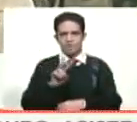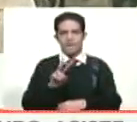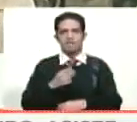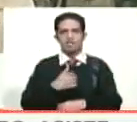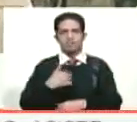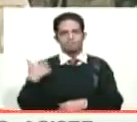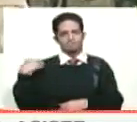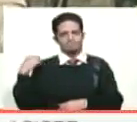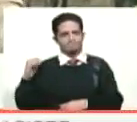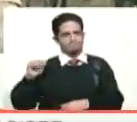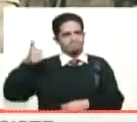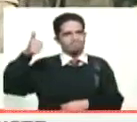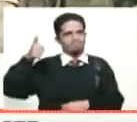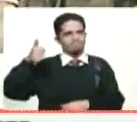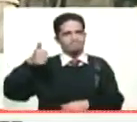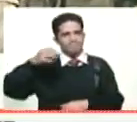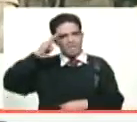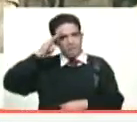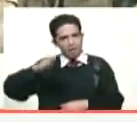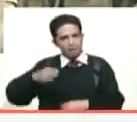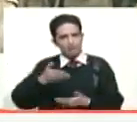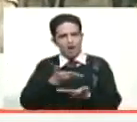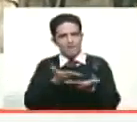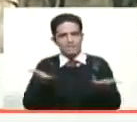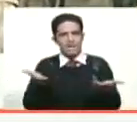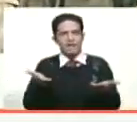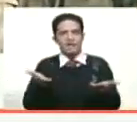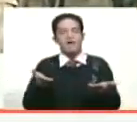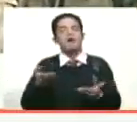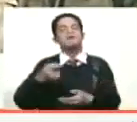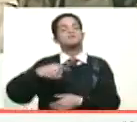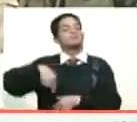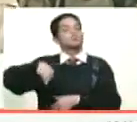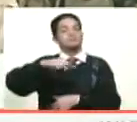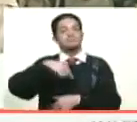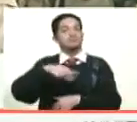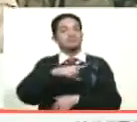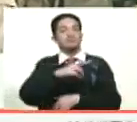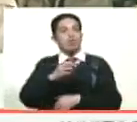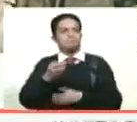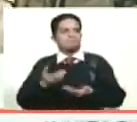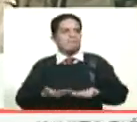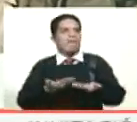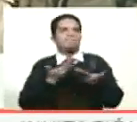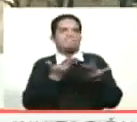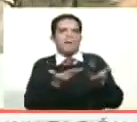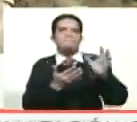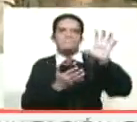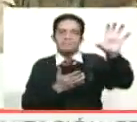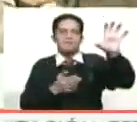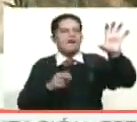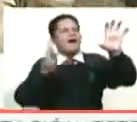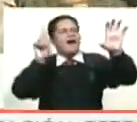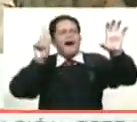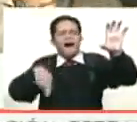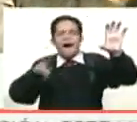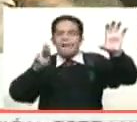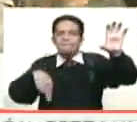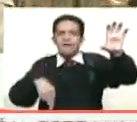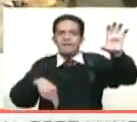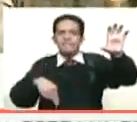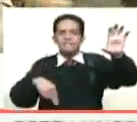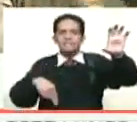jefe de la Fuerza Armada Nacional Bolivariana, es que nosotros no vamos a entregar nuestra patria. Jamás vamos a